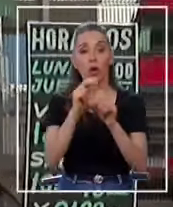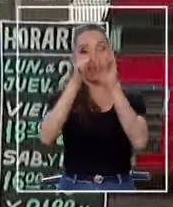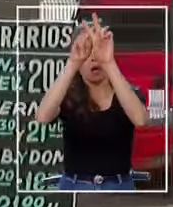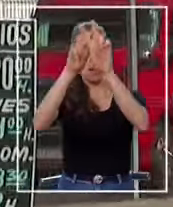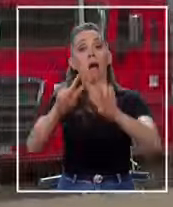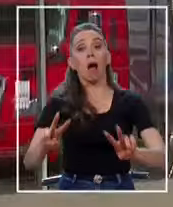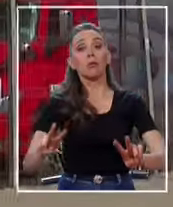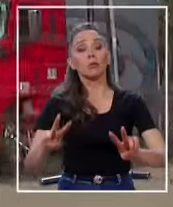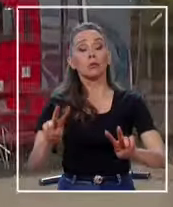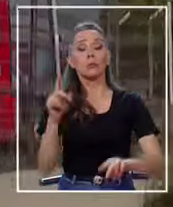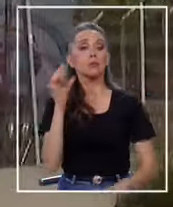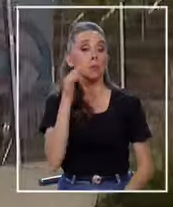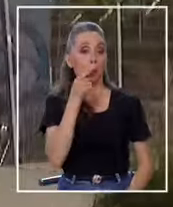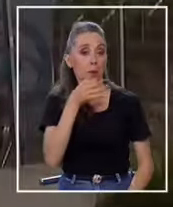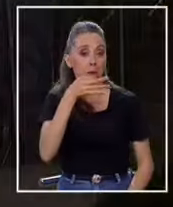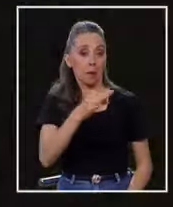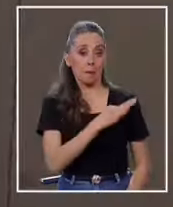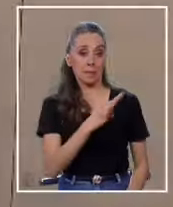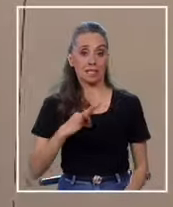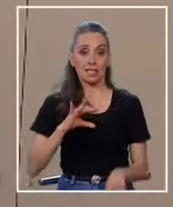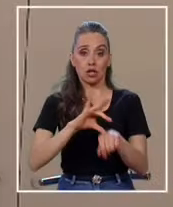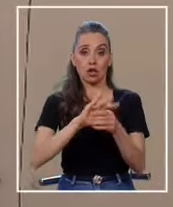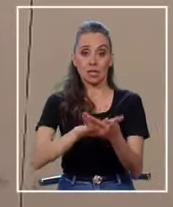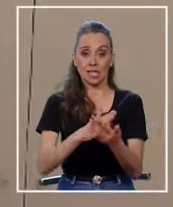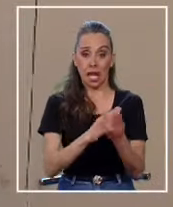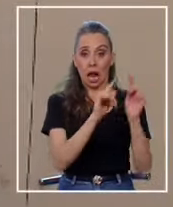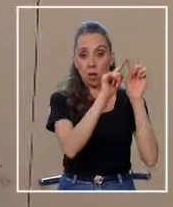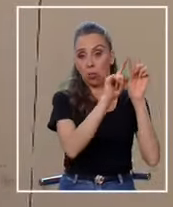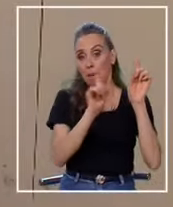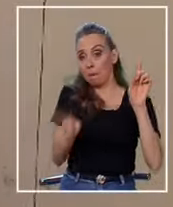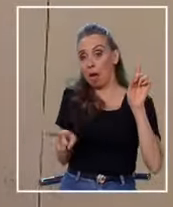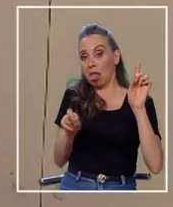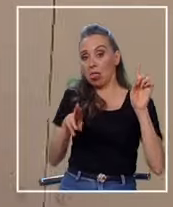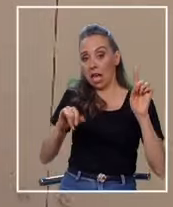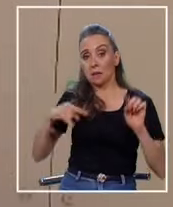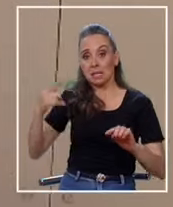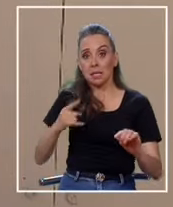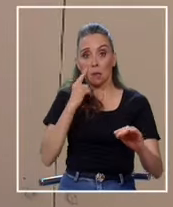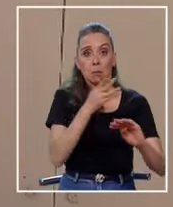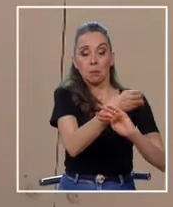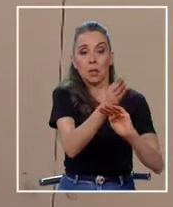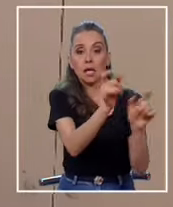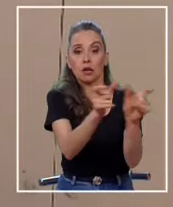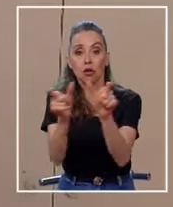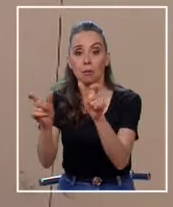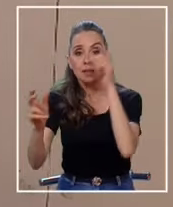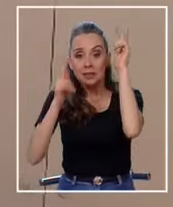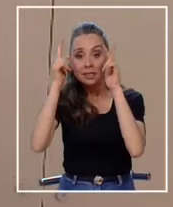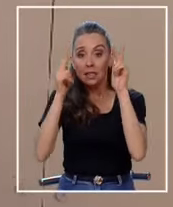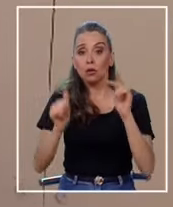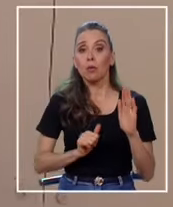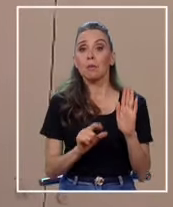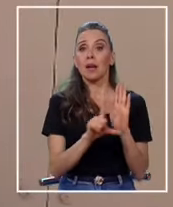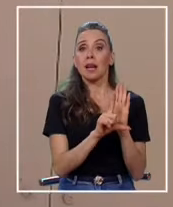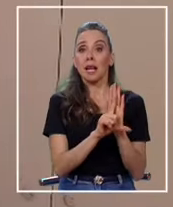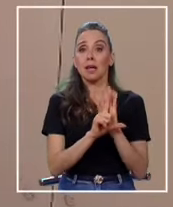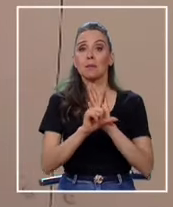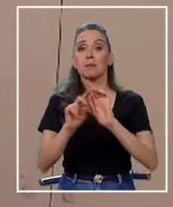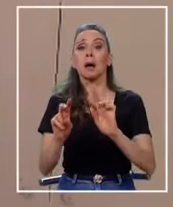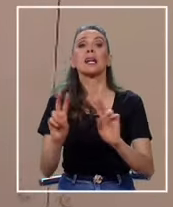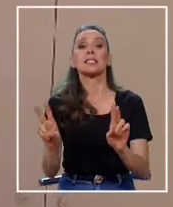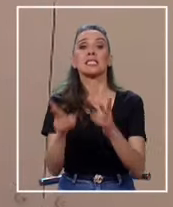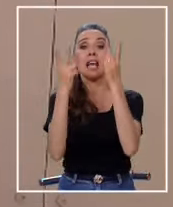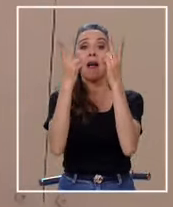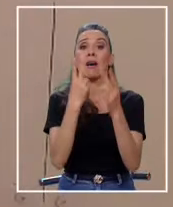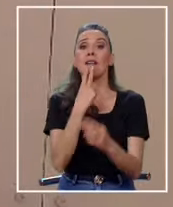clausura el Ministerio de salud por intermedio de la seremi hacen fiscalización constante sobre esto y el cumplimiento legal respecto al salvaguardar la